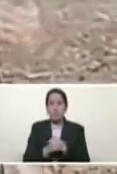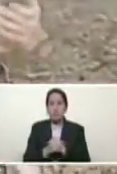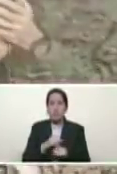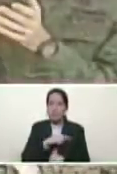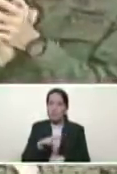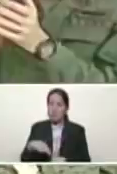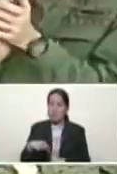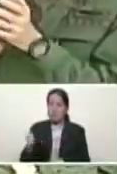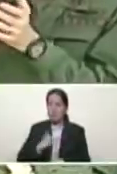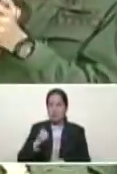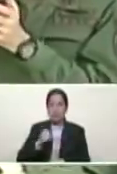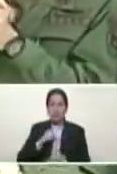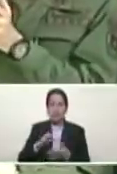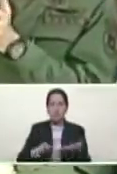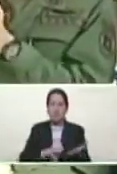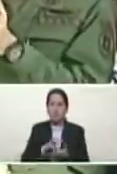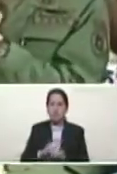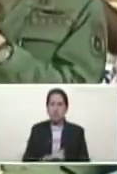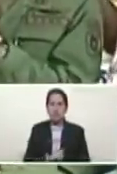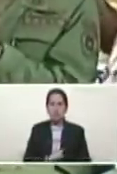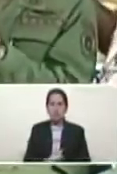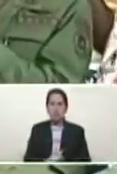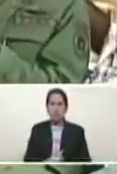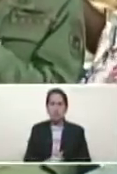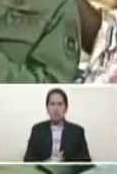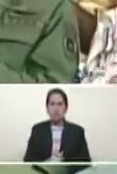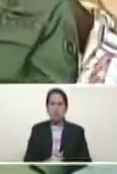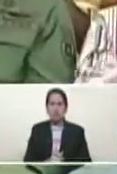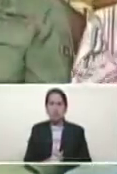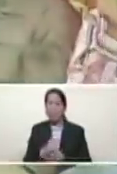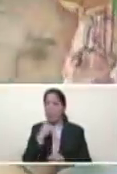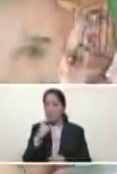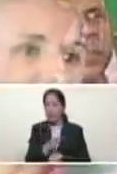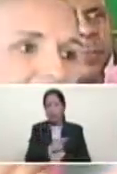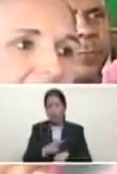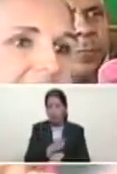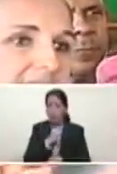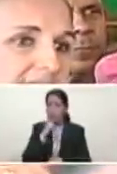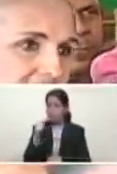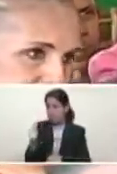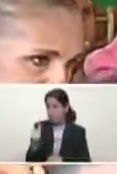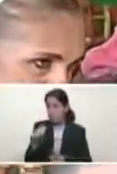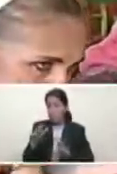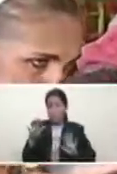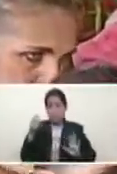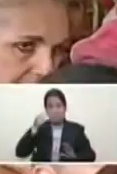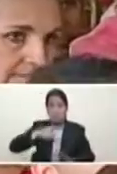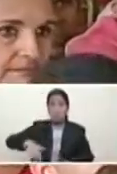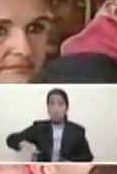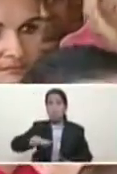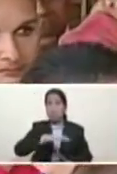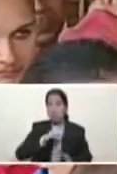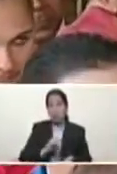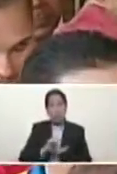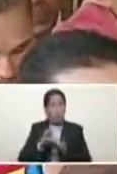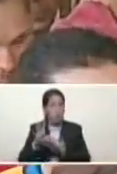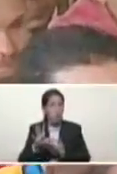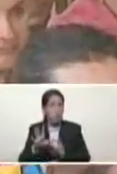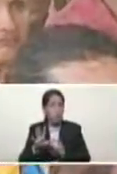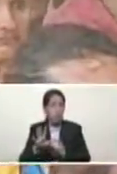Cualquier problema. Ah, que el gobierno es malo. Bueno, el pueblo lo saca en un referéndum